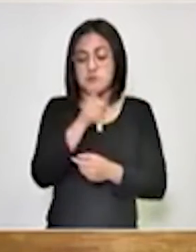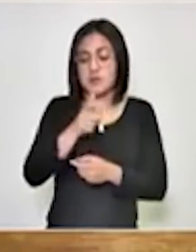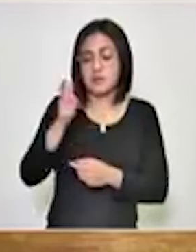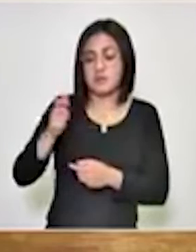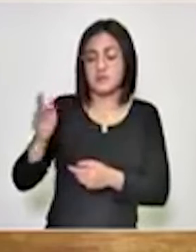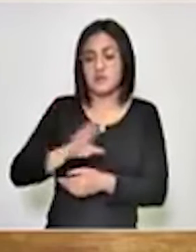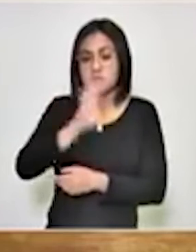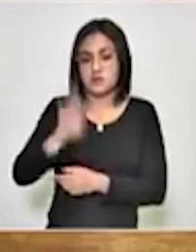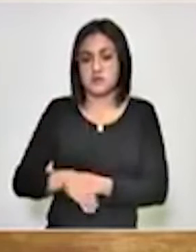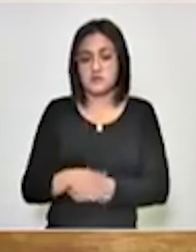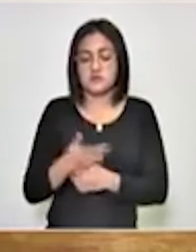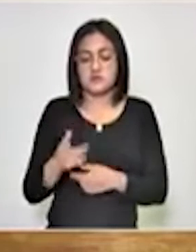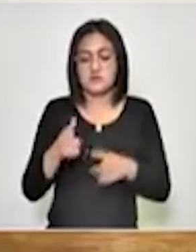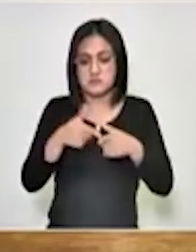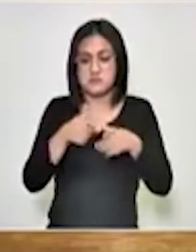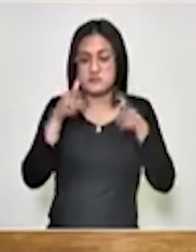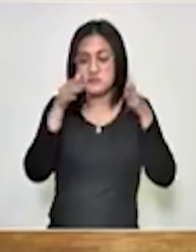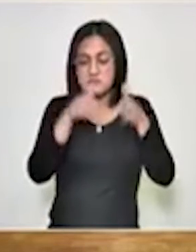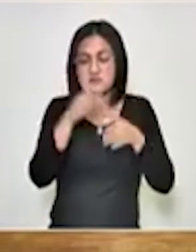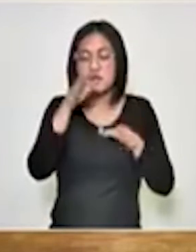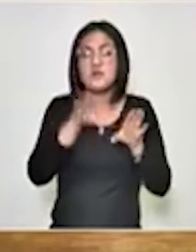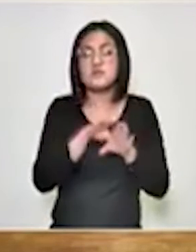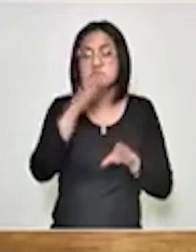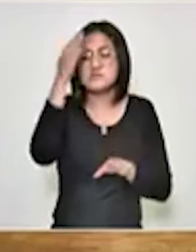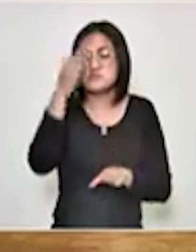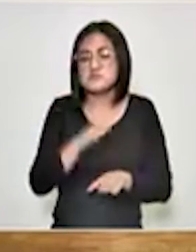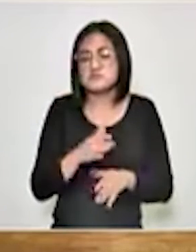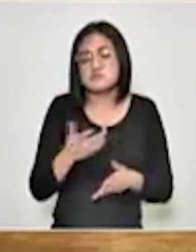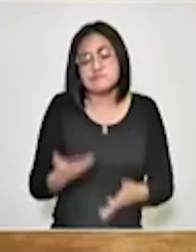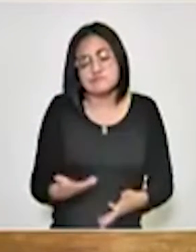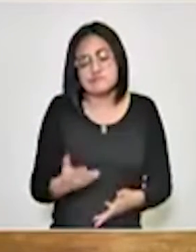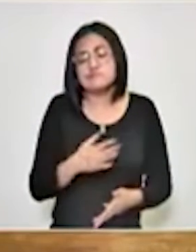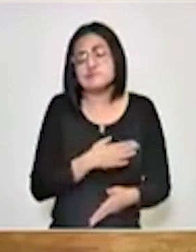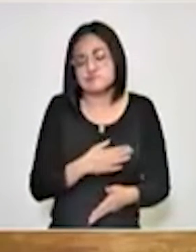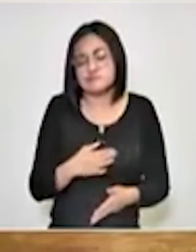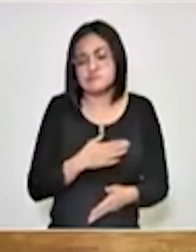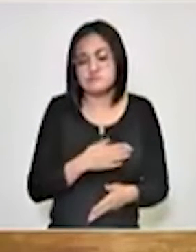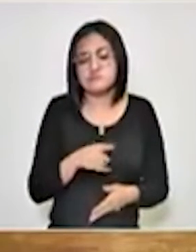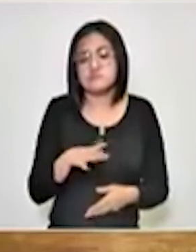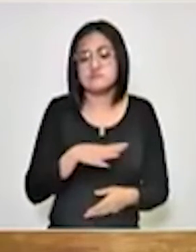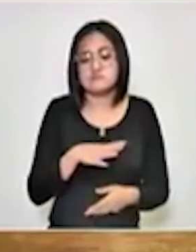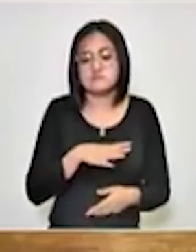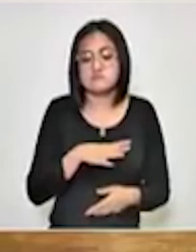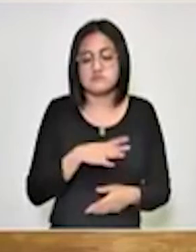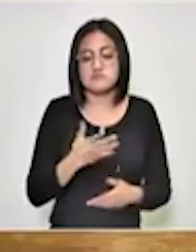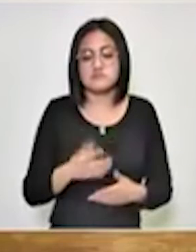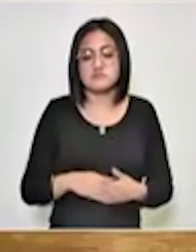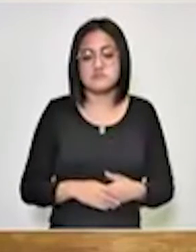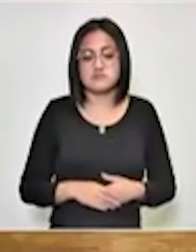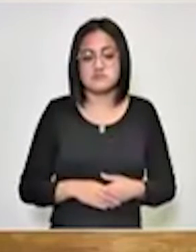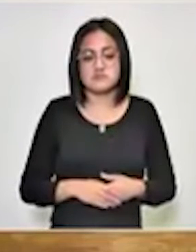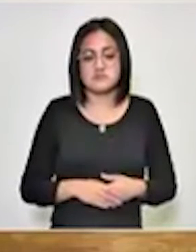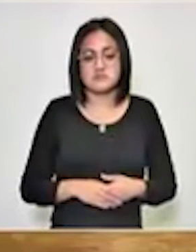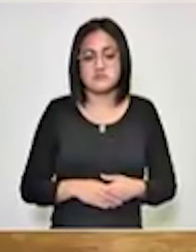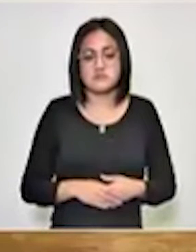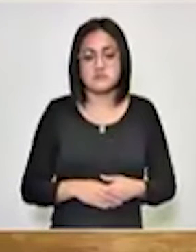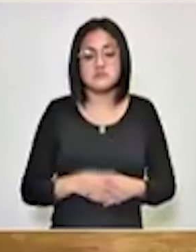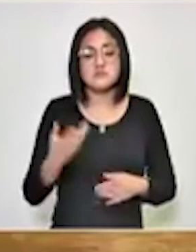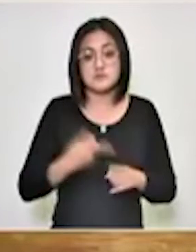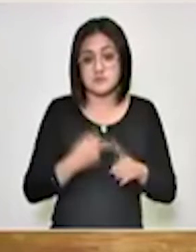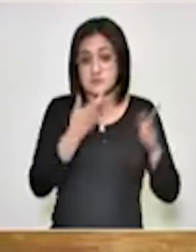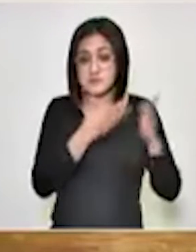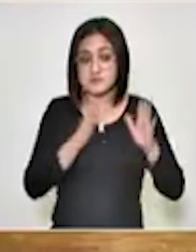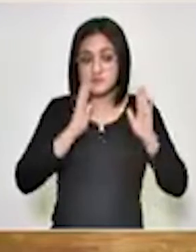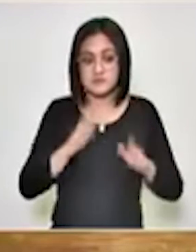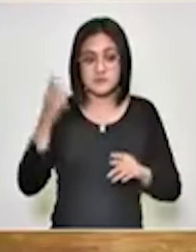a una familia específica, que bueno, había recién llegado a Puebla,